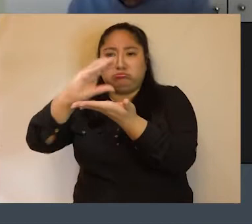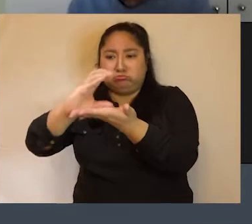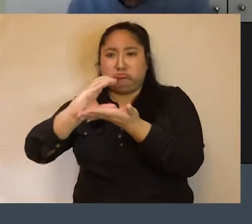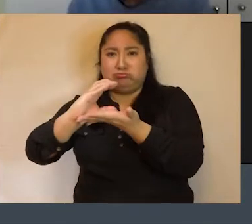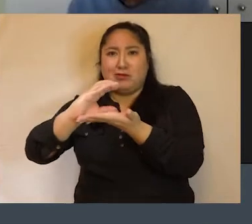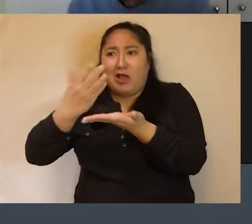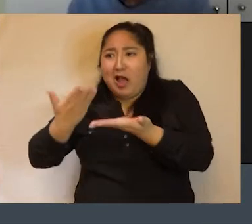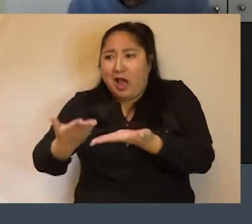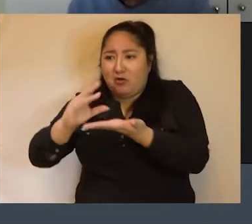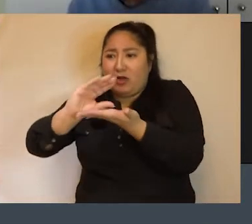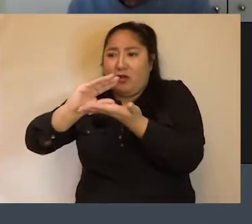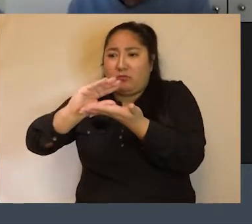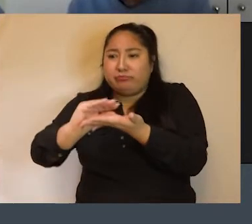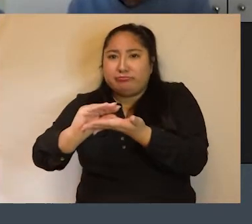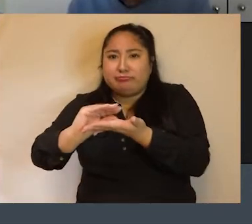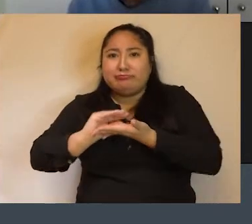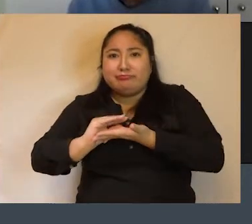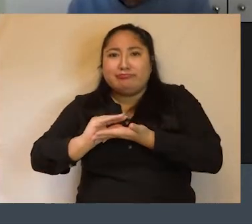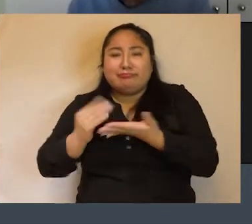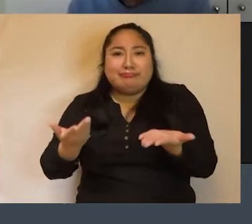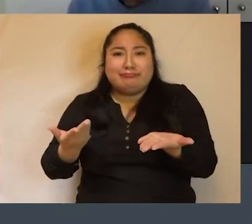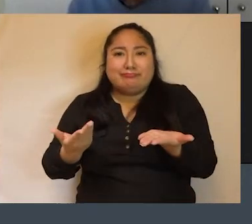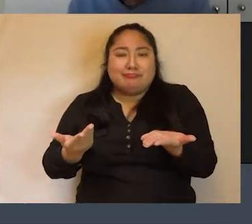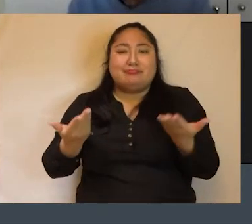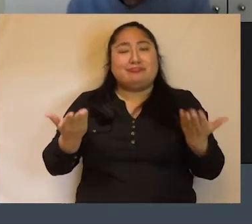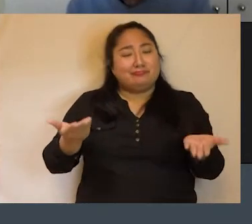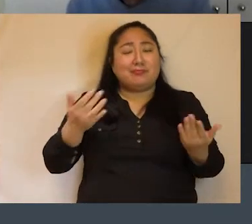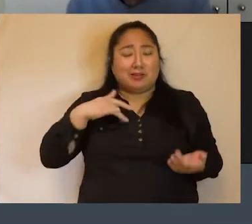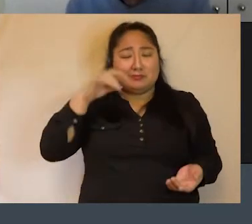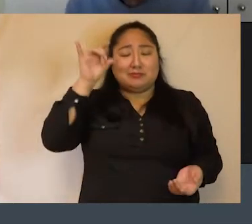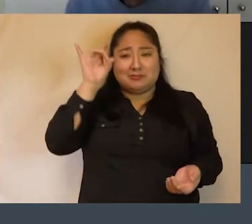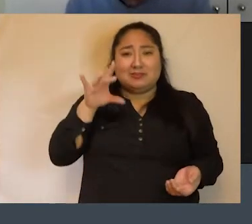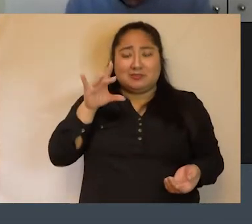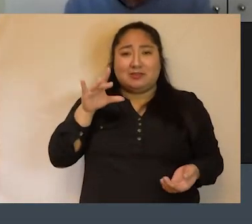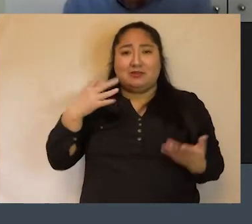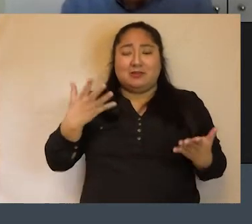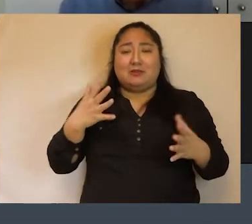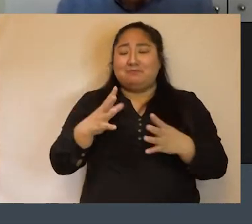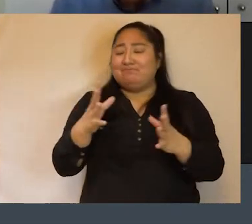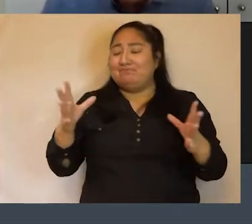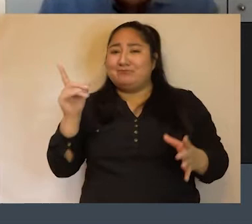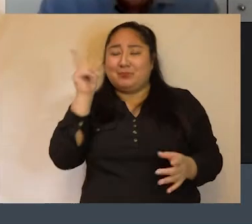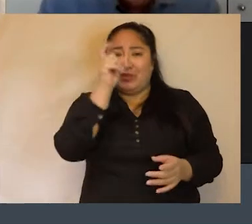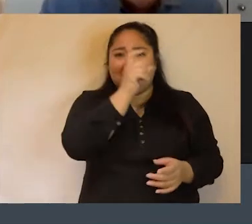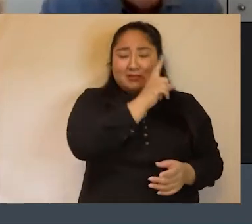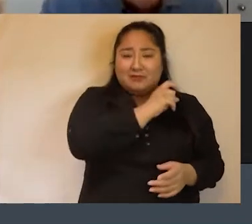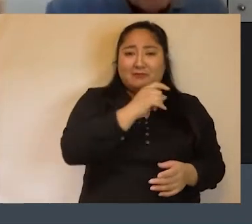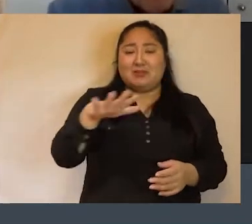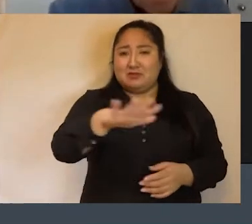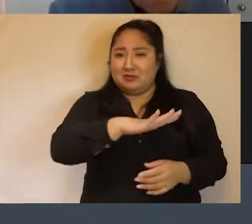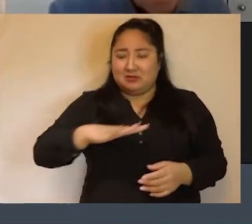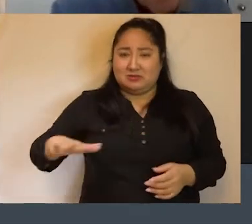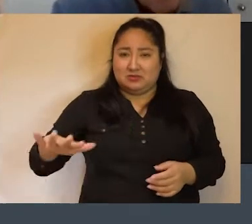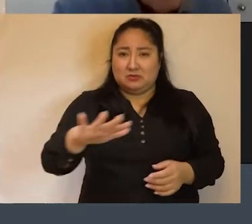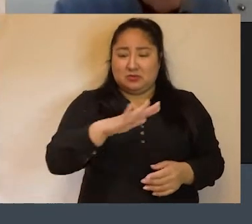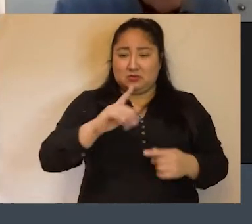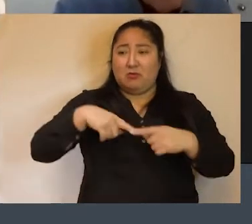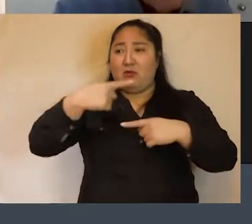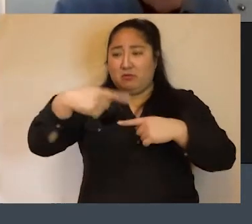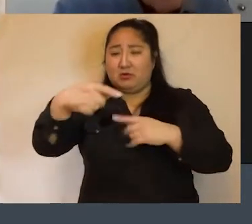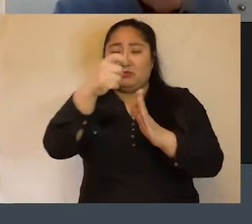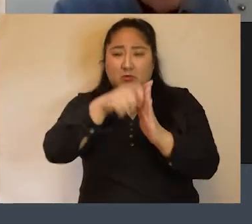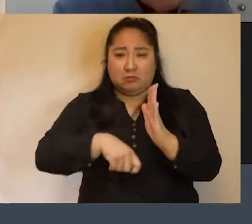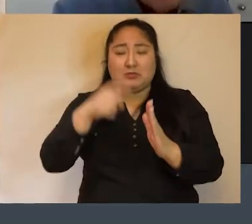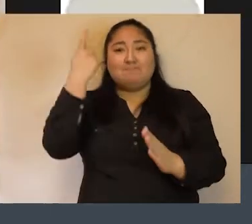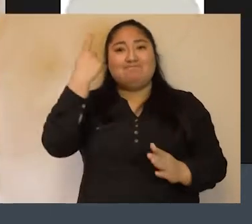la baja del crecimiento del Producto Interno Bruto va a pegar muy fuerte en el empleo de los próximos